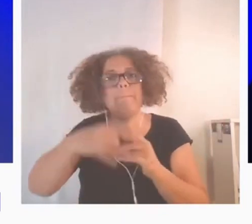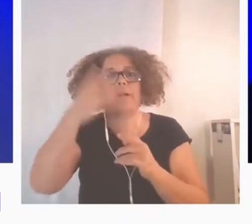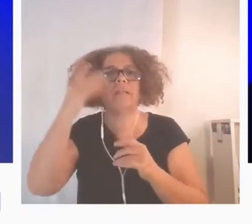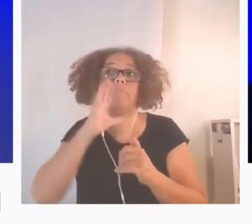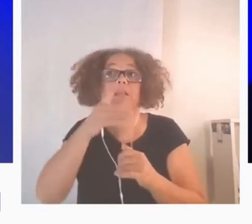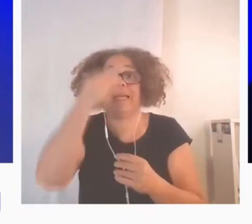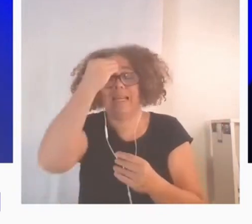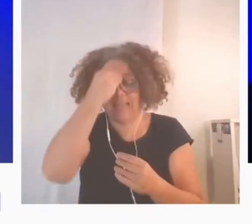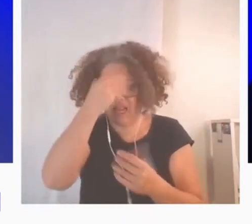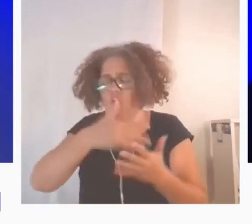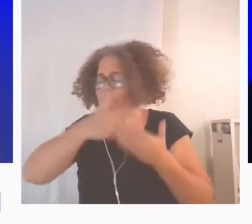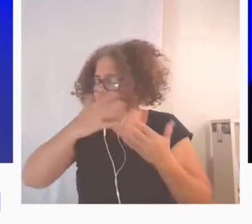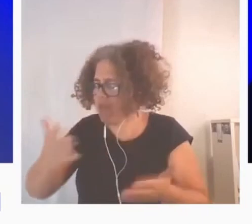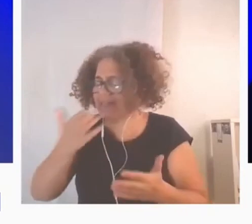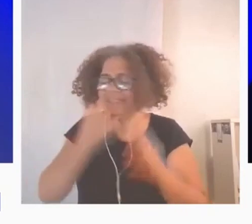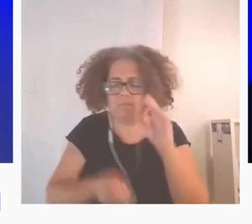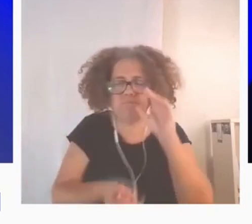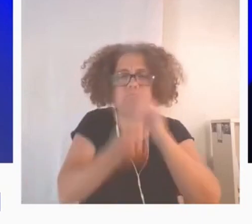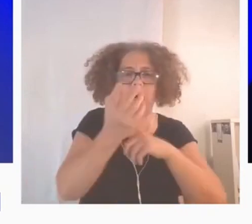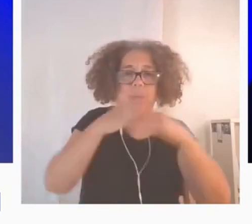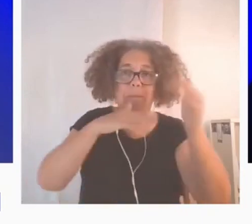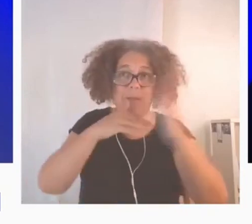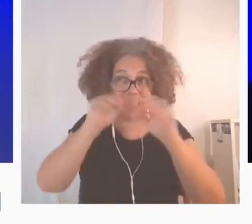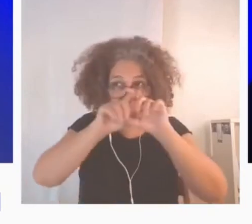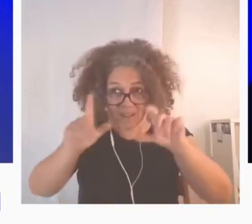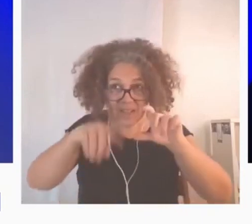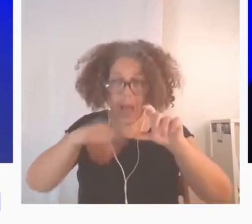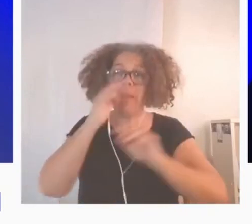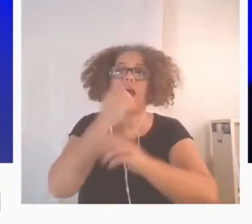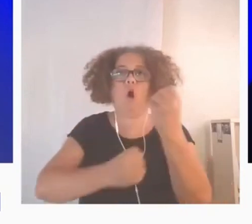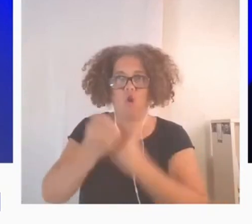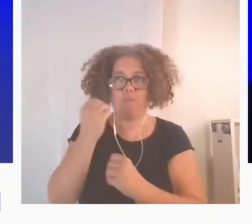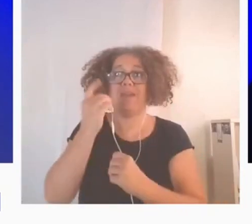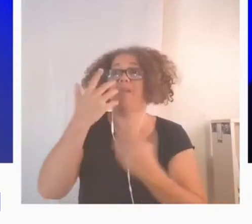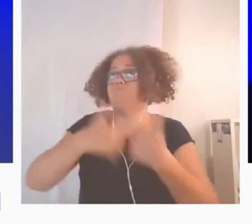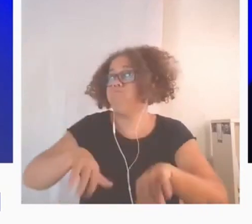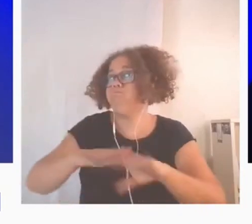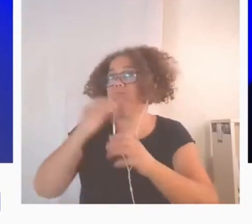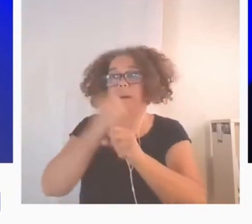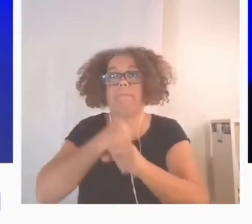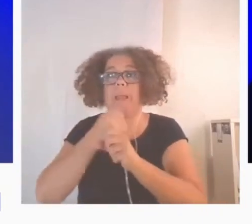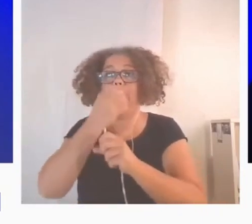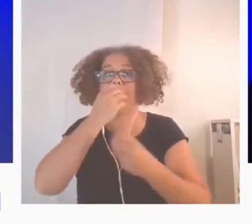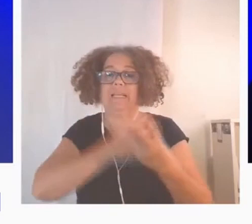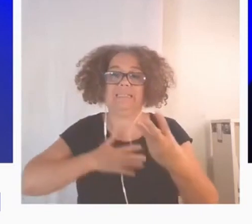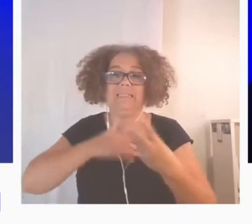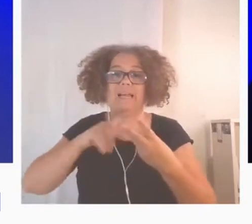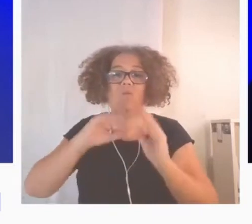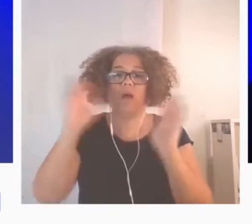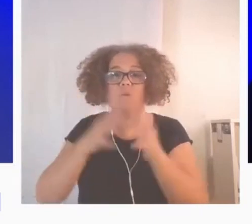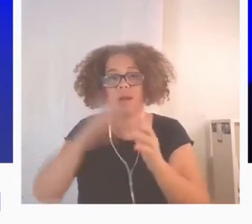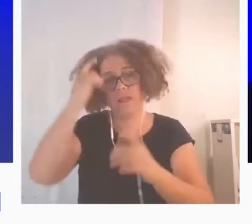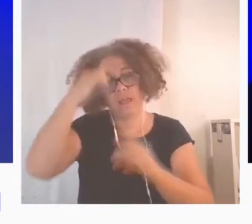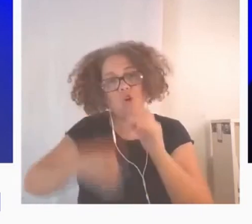y yo también lo creo así, que creando emprendedores y emprendedoras se crea economía, se crea empleo, bienestar, se crea una comunidad,